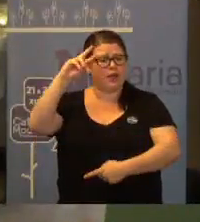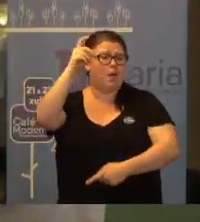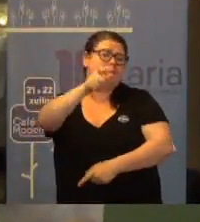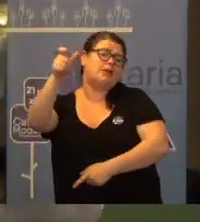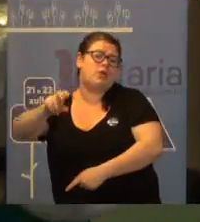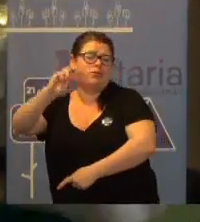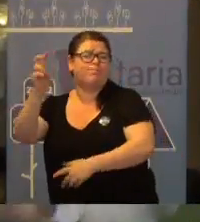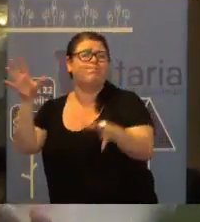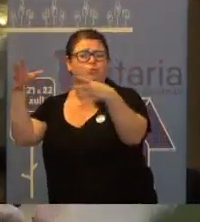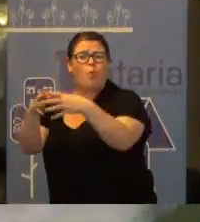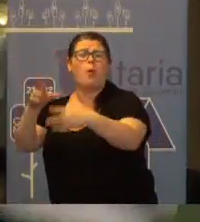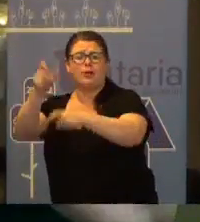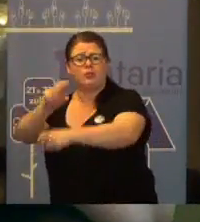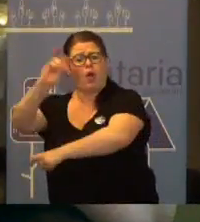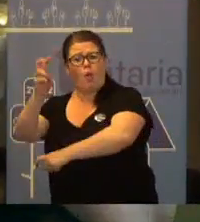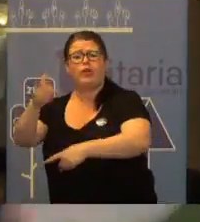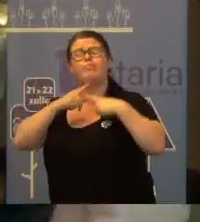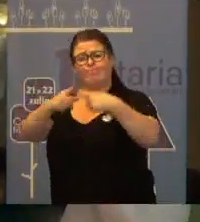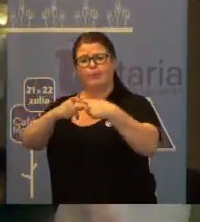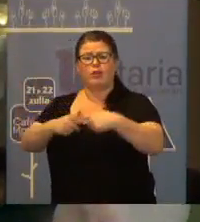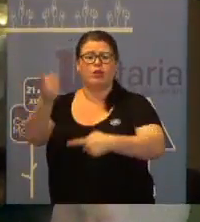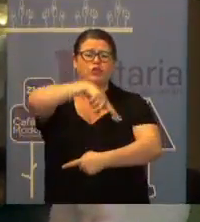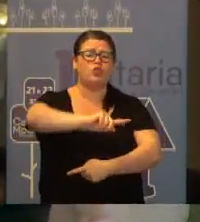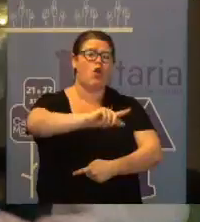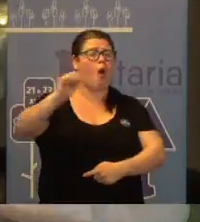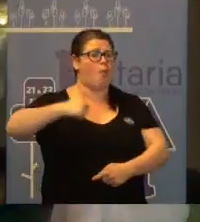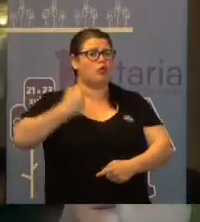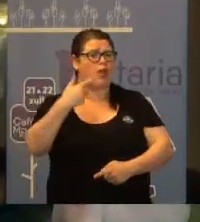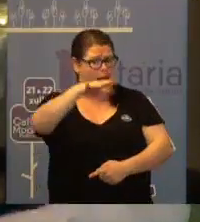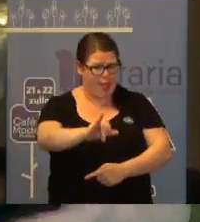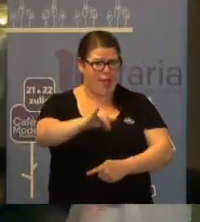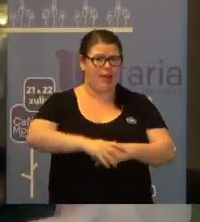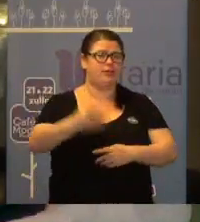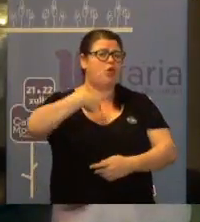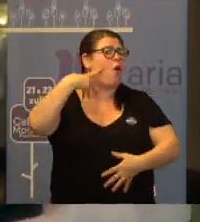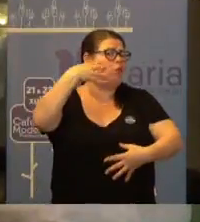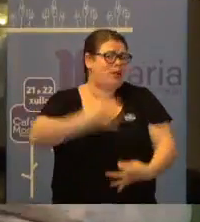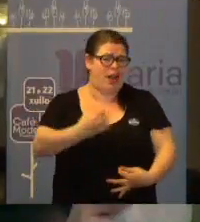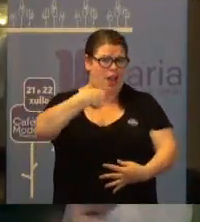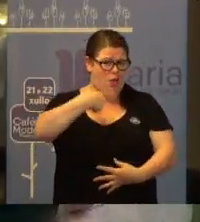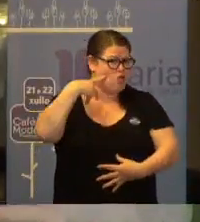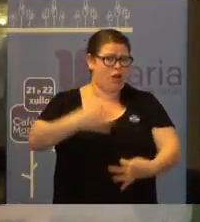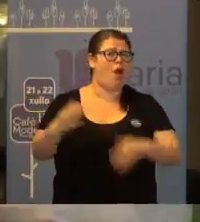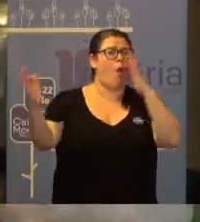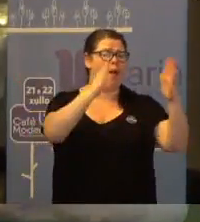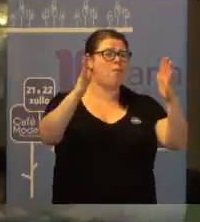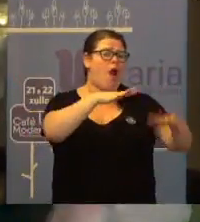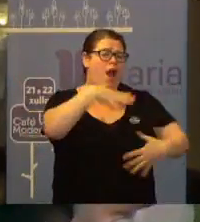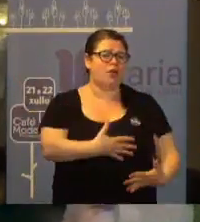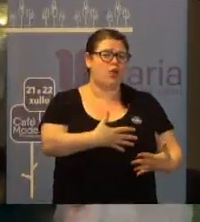poboación. Así que temos unha oportunidade, porque efectivamente eu creo que estamos en un momento no que